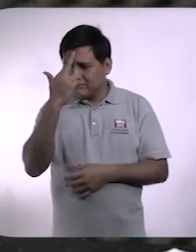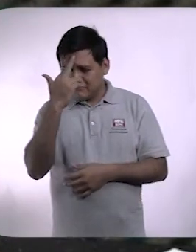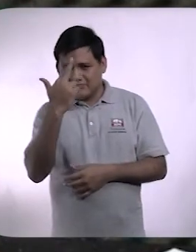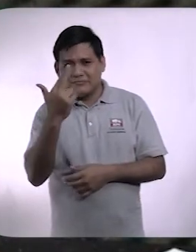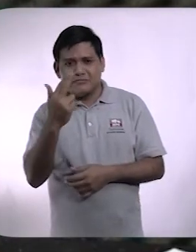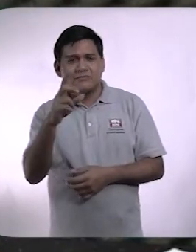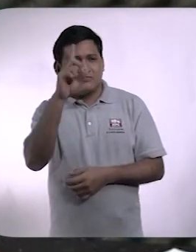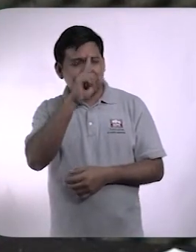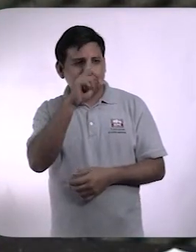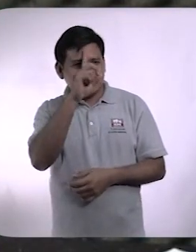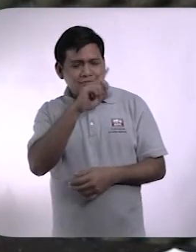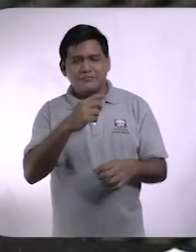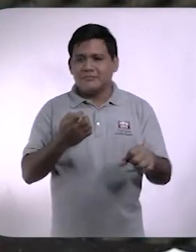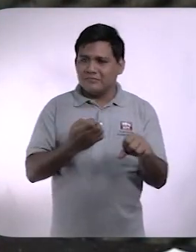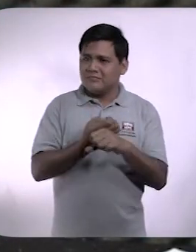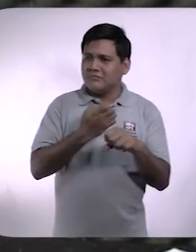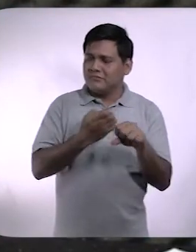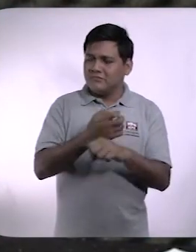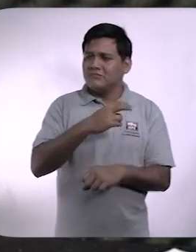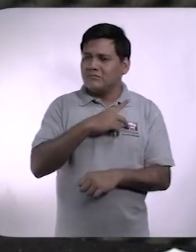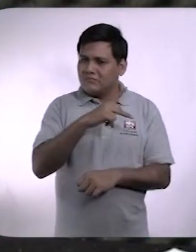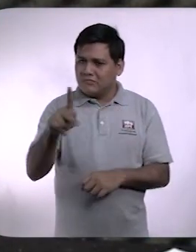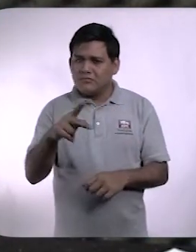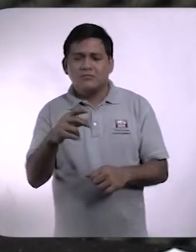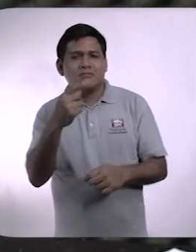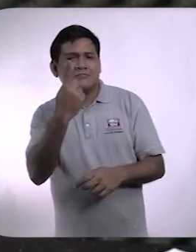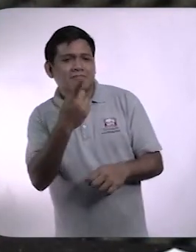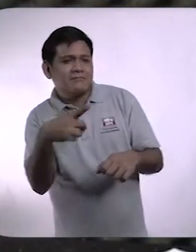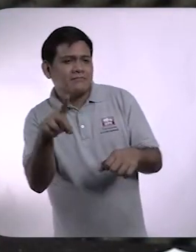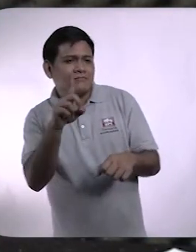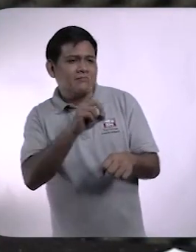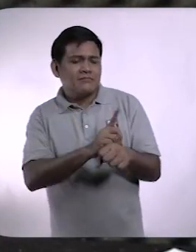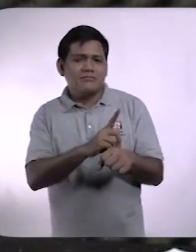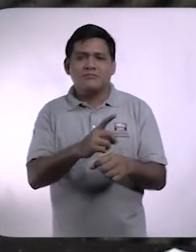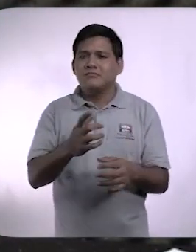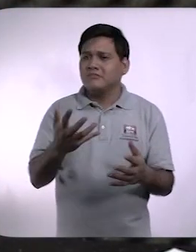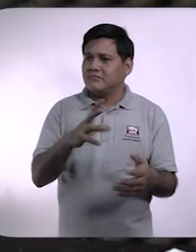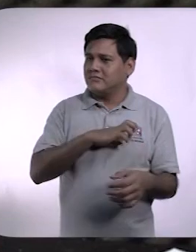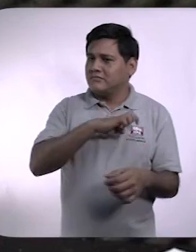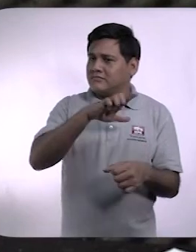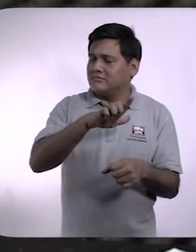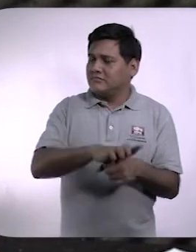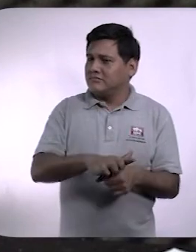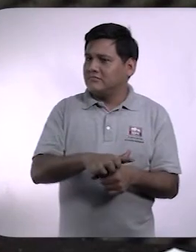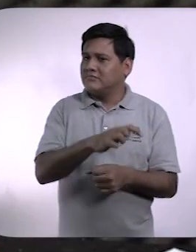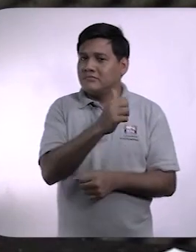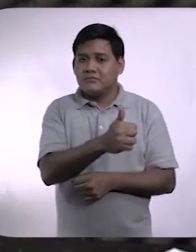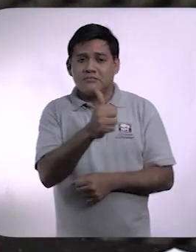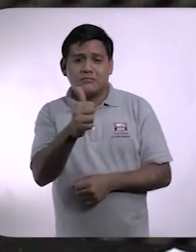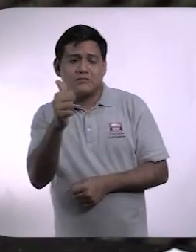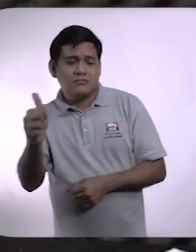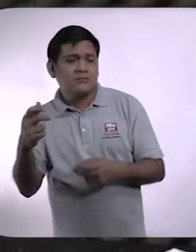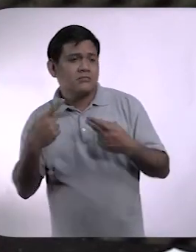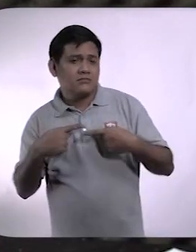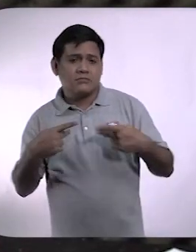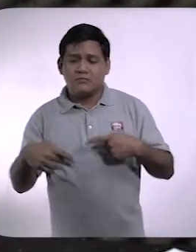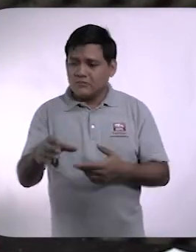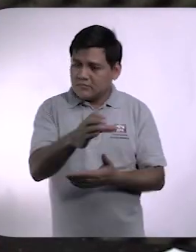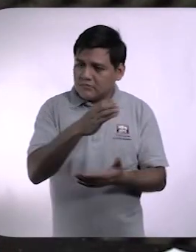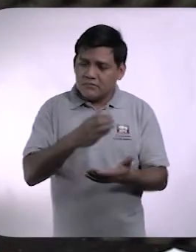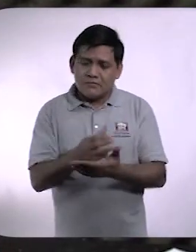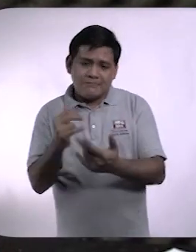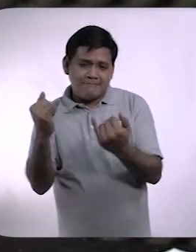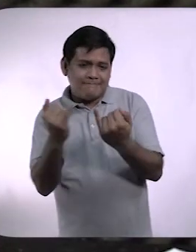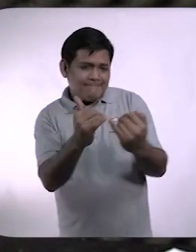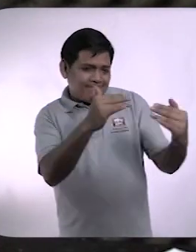el proceso electoral federal, mencionó que es el único día en que realmente cada ciudadana y ciudadano es igual,